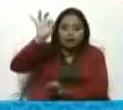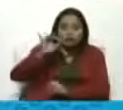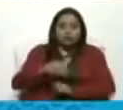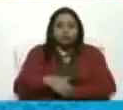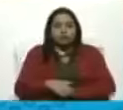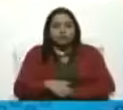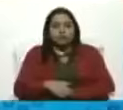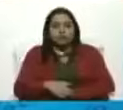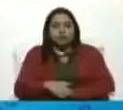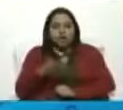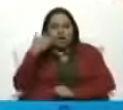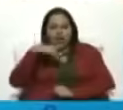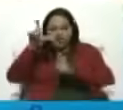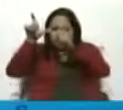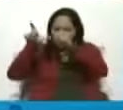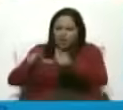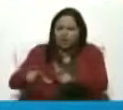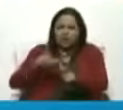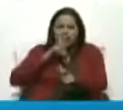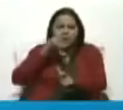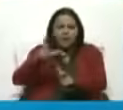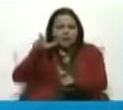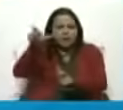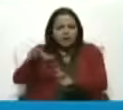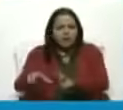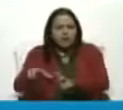Representaba en el mal a los filisteos.